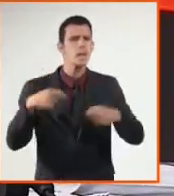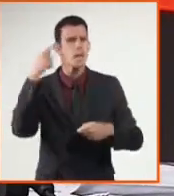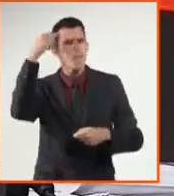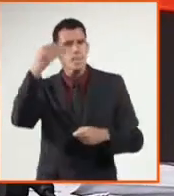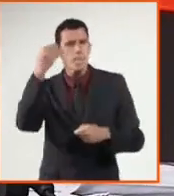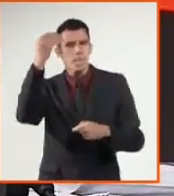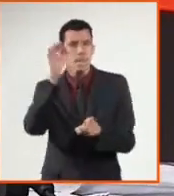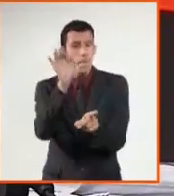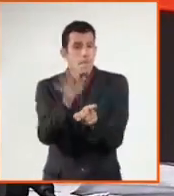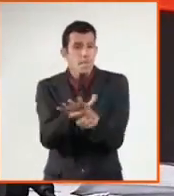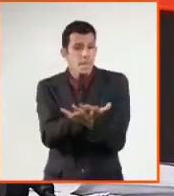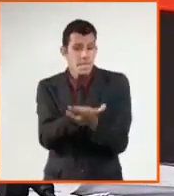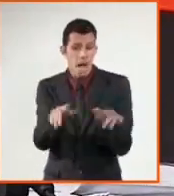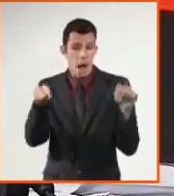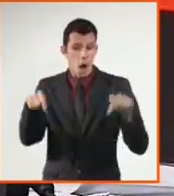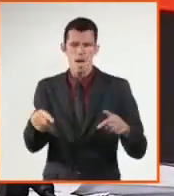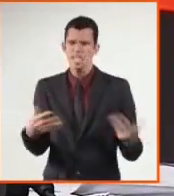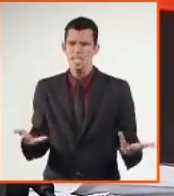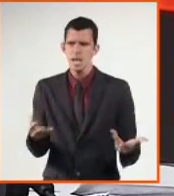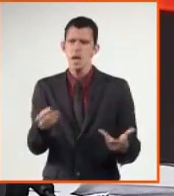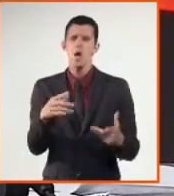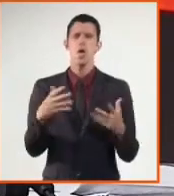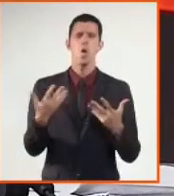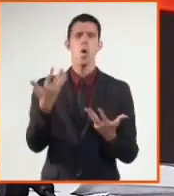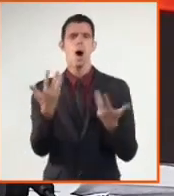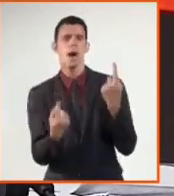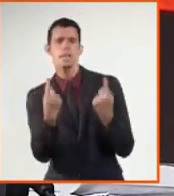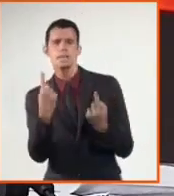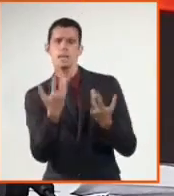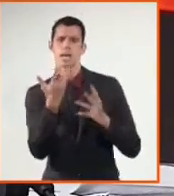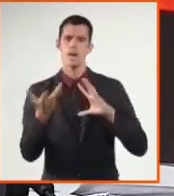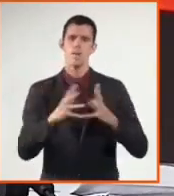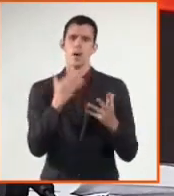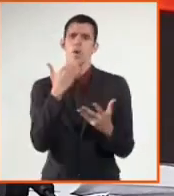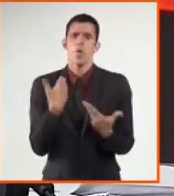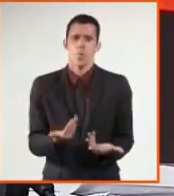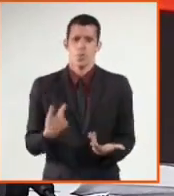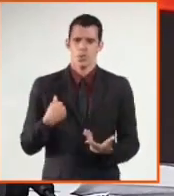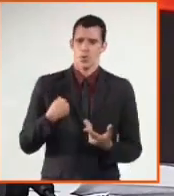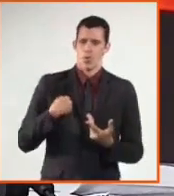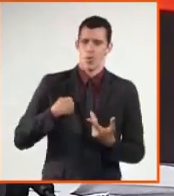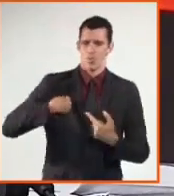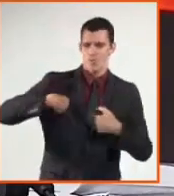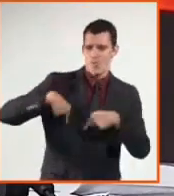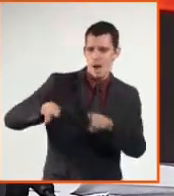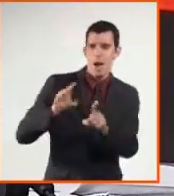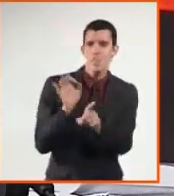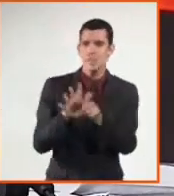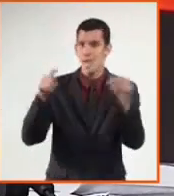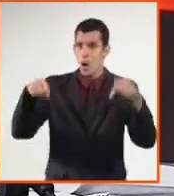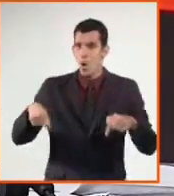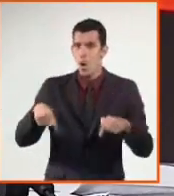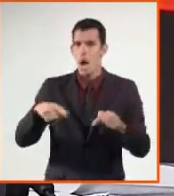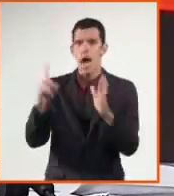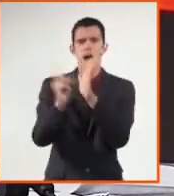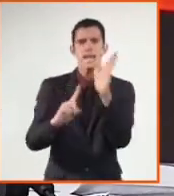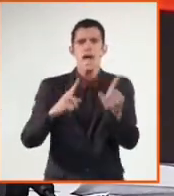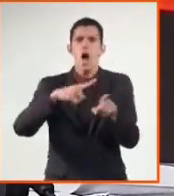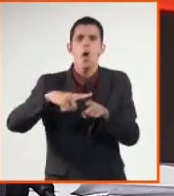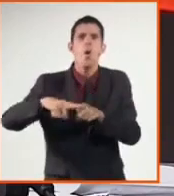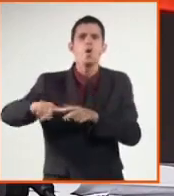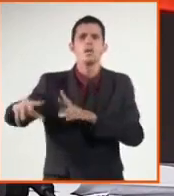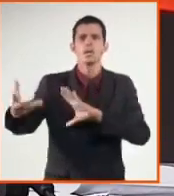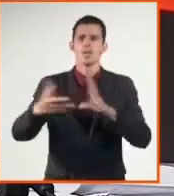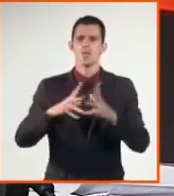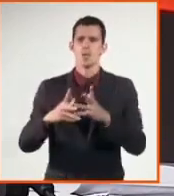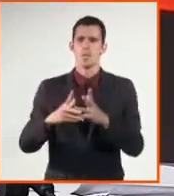para finalizar lo que tiene que ver con el tema ahorro siempre me gusta resaltar que en este escenario es recoger mayor